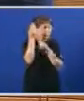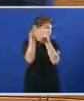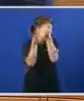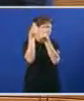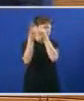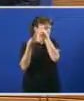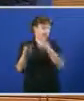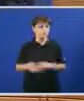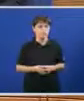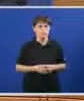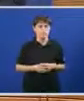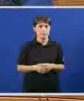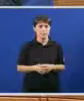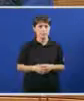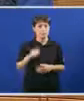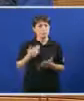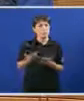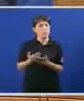señoría,